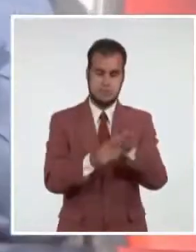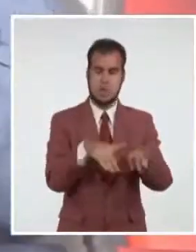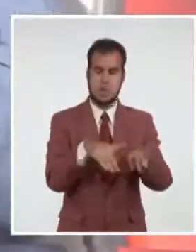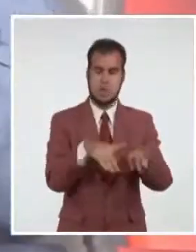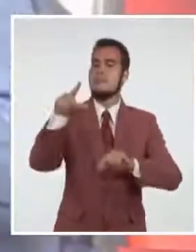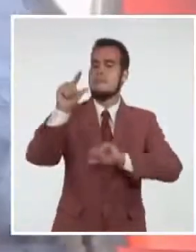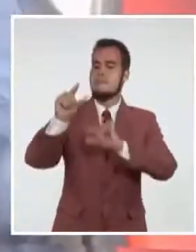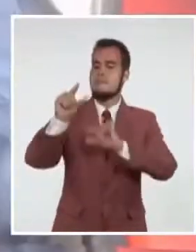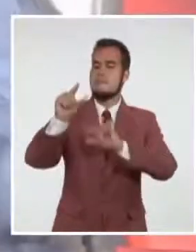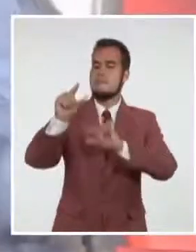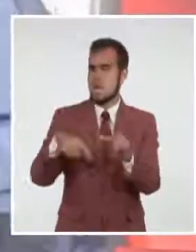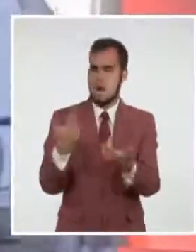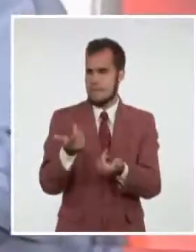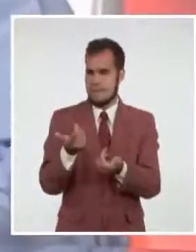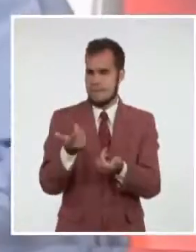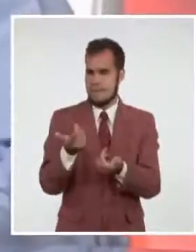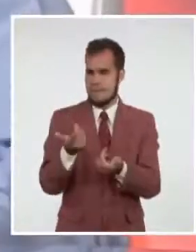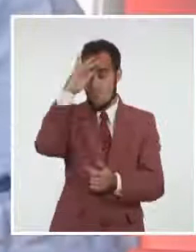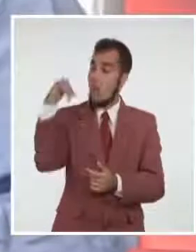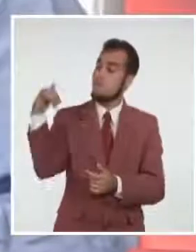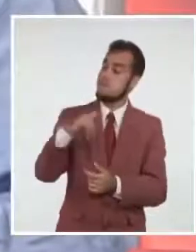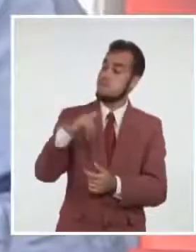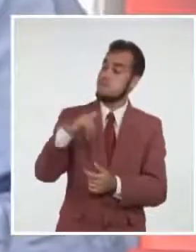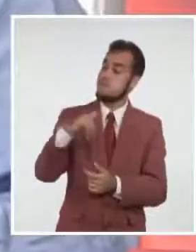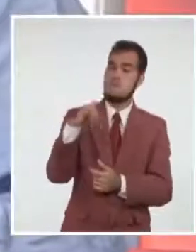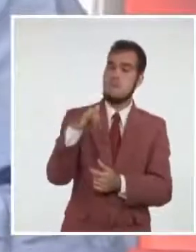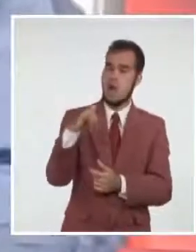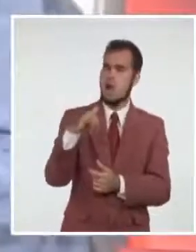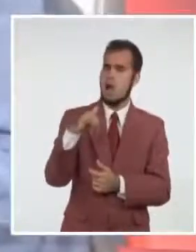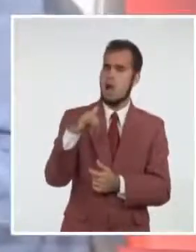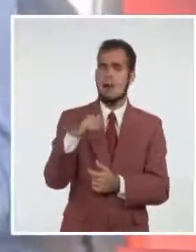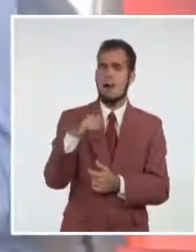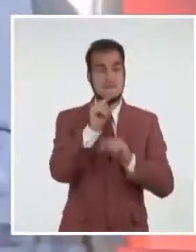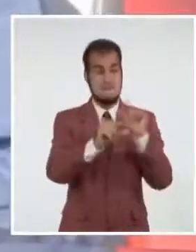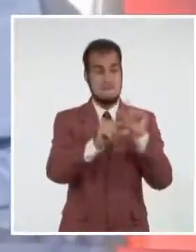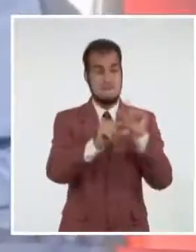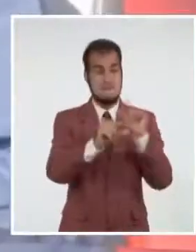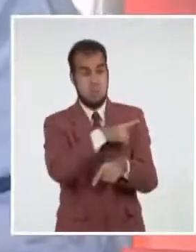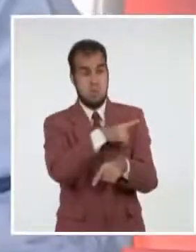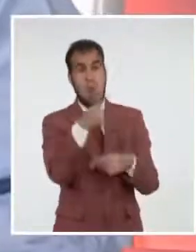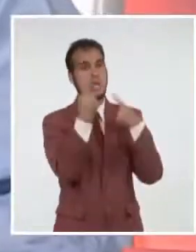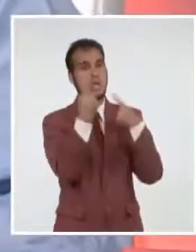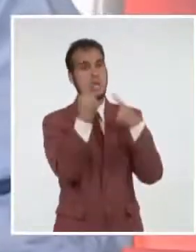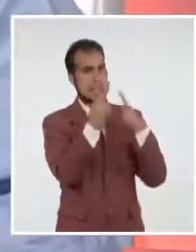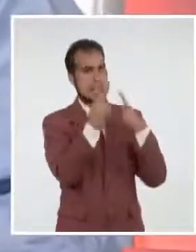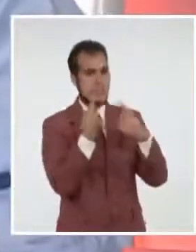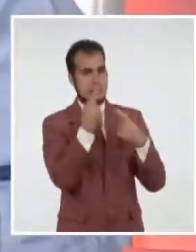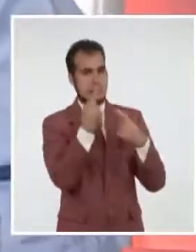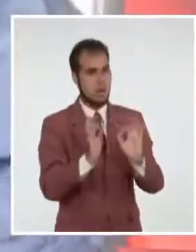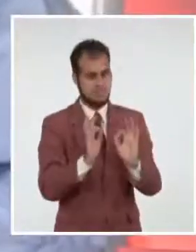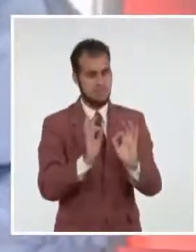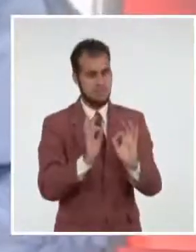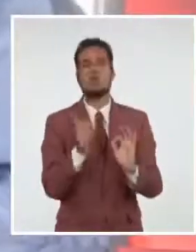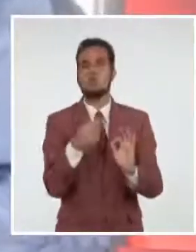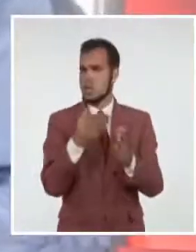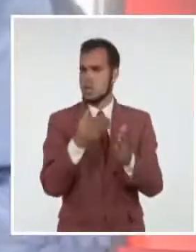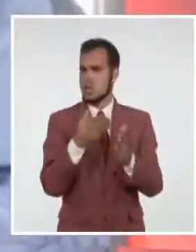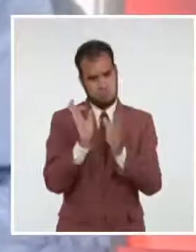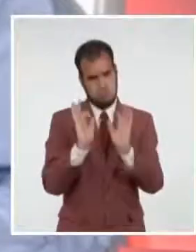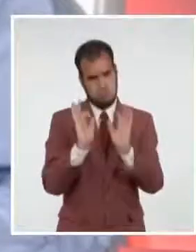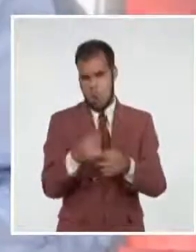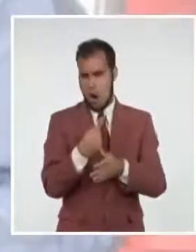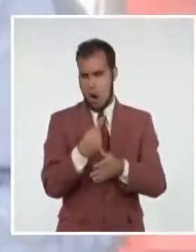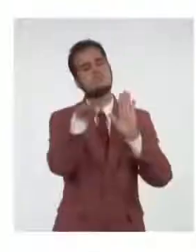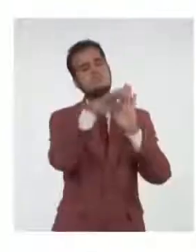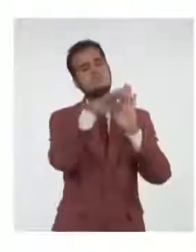que también te preguntan continuamente. Nosotros seguimos con el protocolo de que la persona tiene que traer